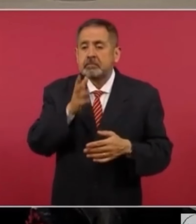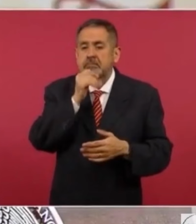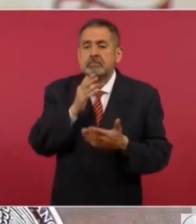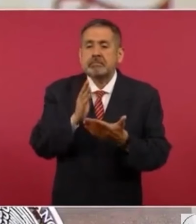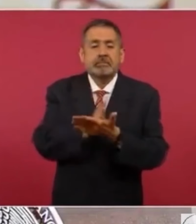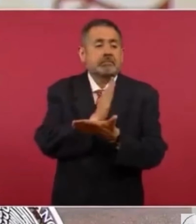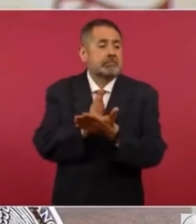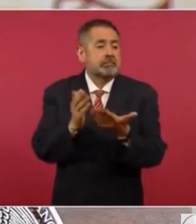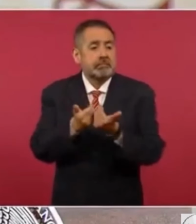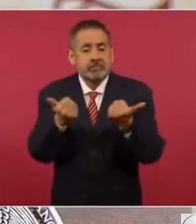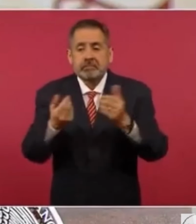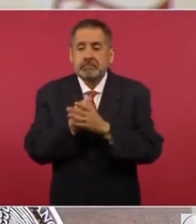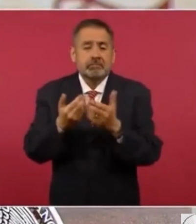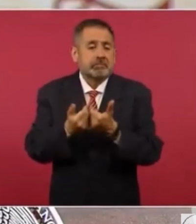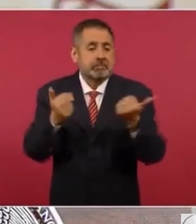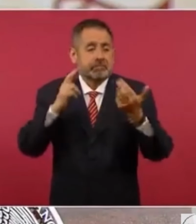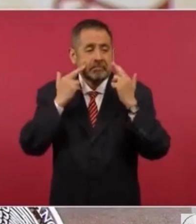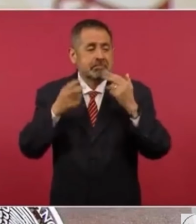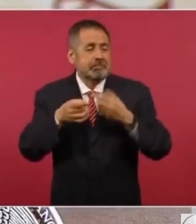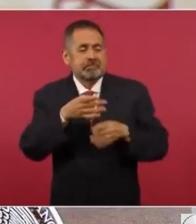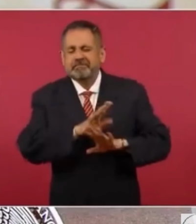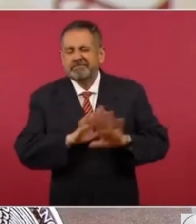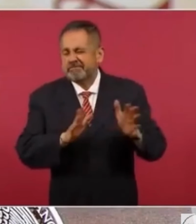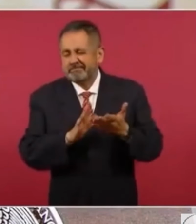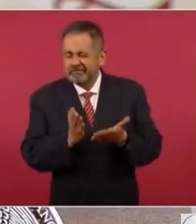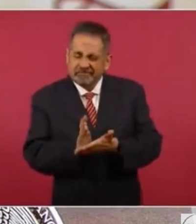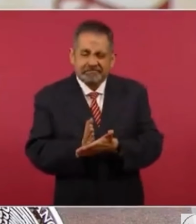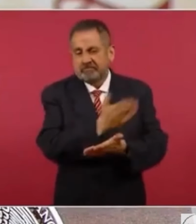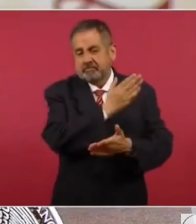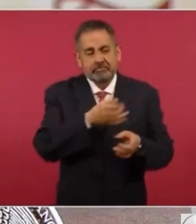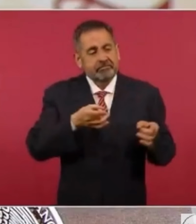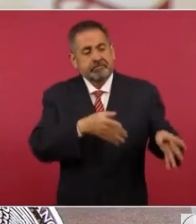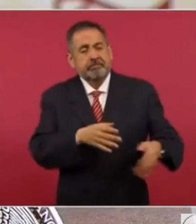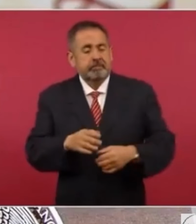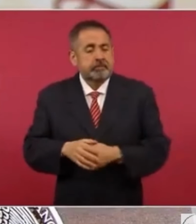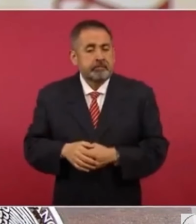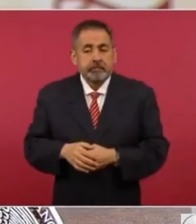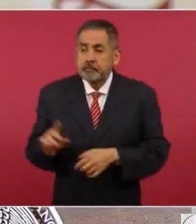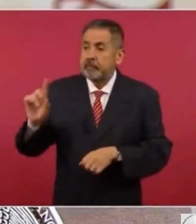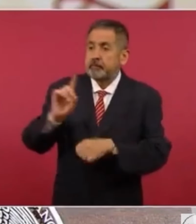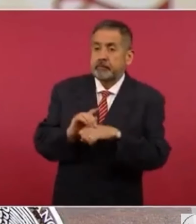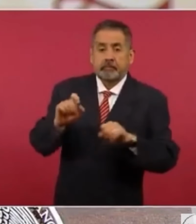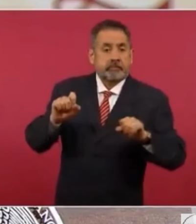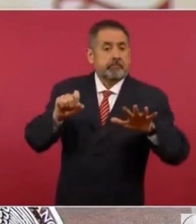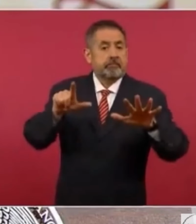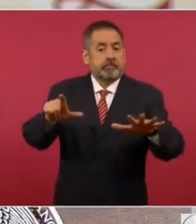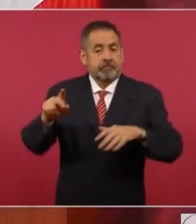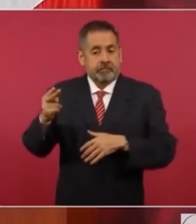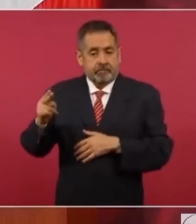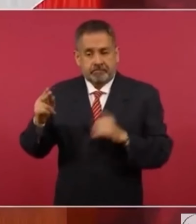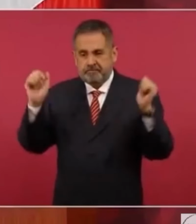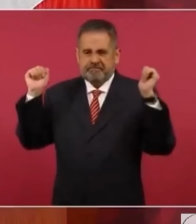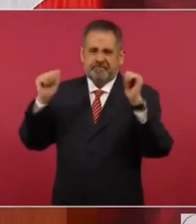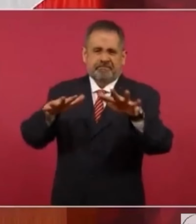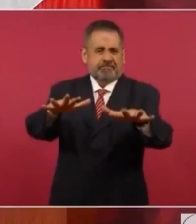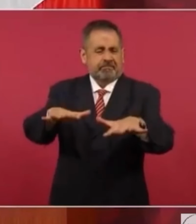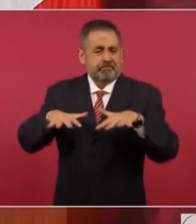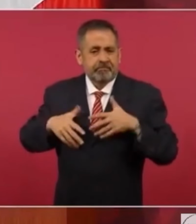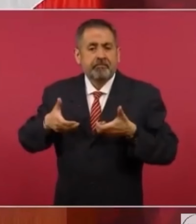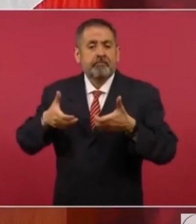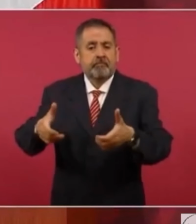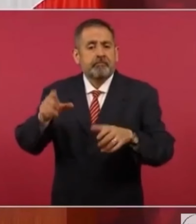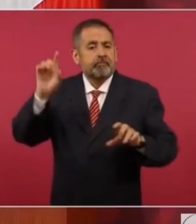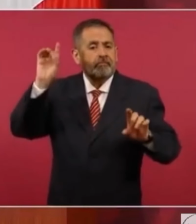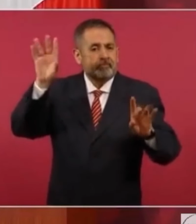por avanzar contra la desigualdad social. Este 27 de noviembre se llenó Reforma y el Zócalo